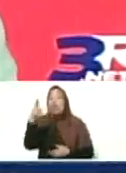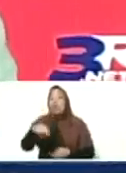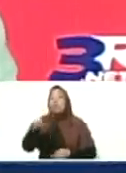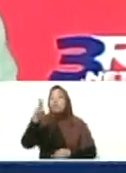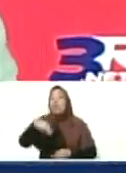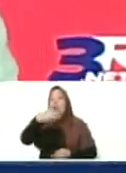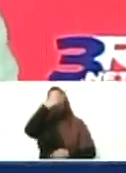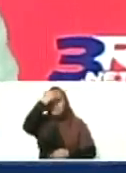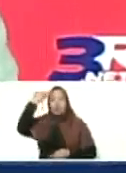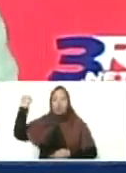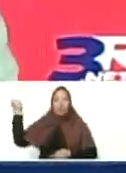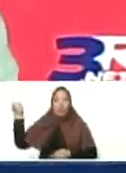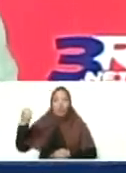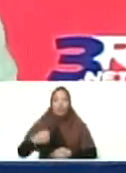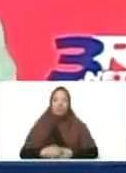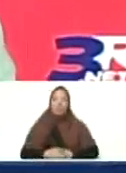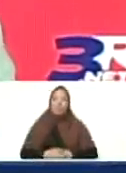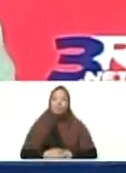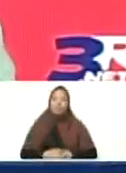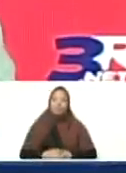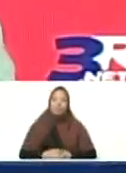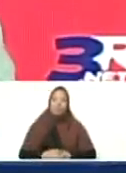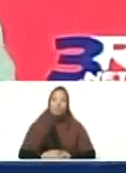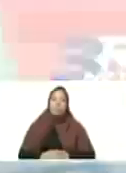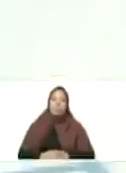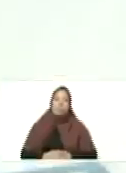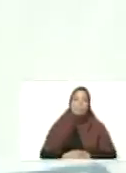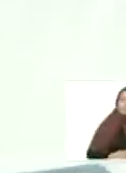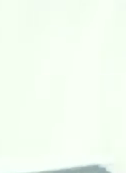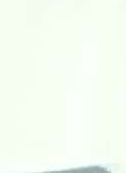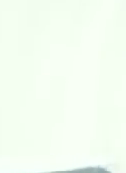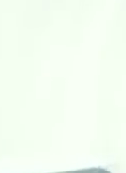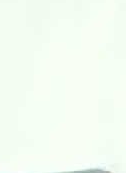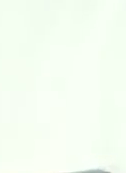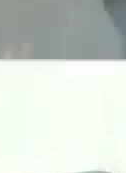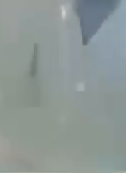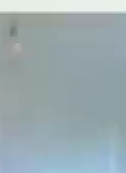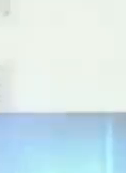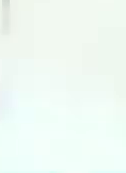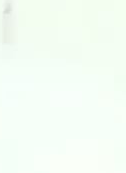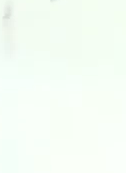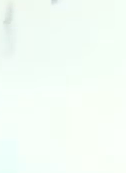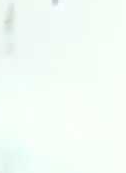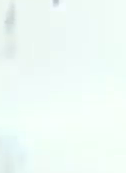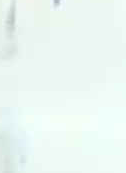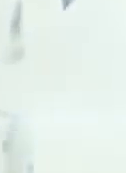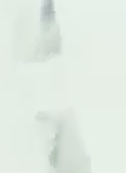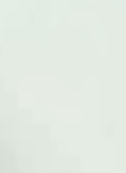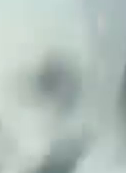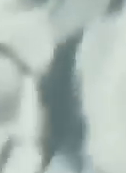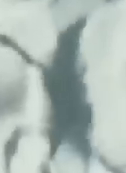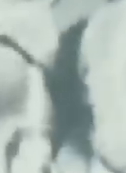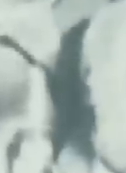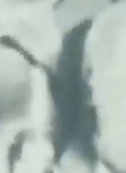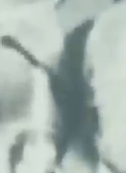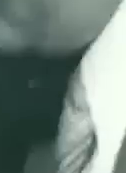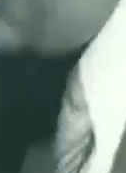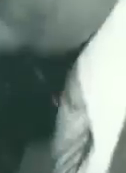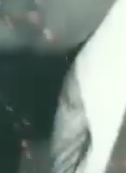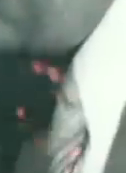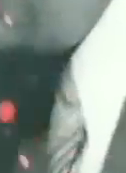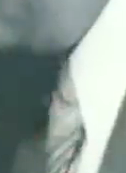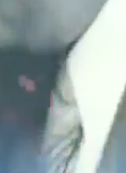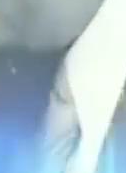fabricio ojeda adelante vídeo hoy asesinaron a fabricio en los sótanos de la digepol aquí